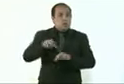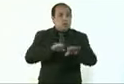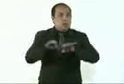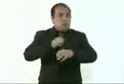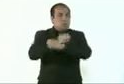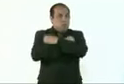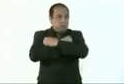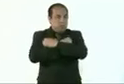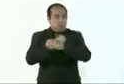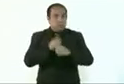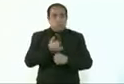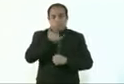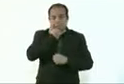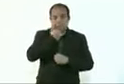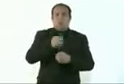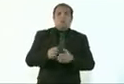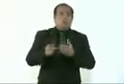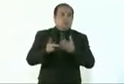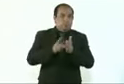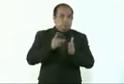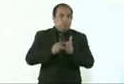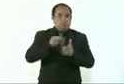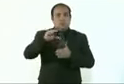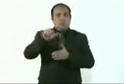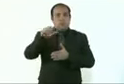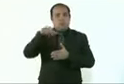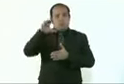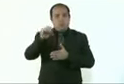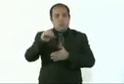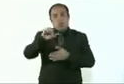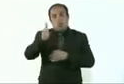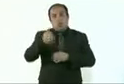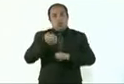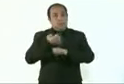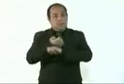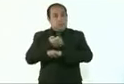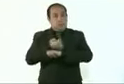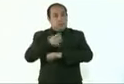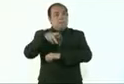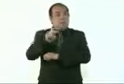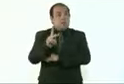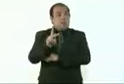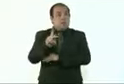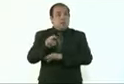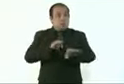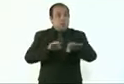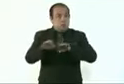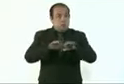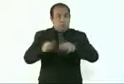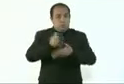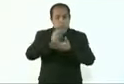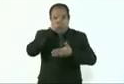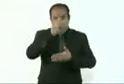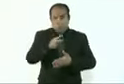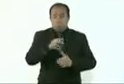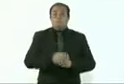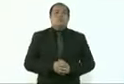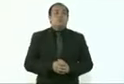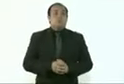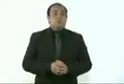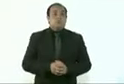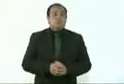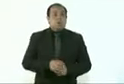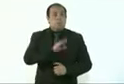educativo, perdón por la repetición, con CanSino en otra entidad, pero que laboren en la Ciudad de México,